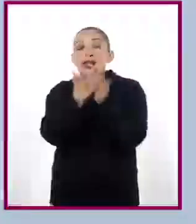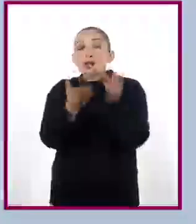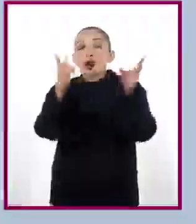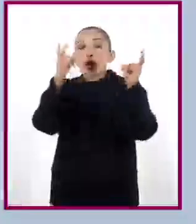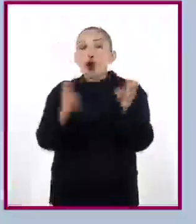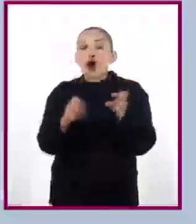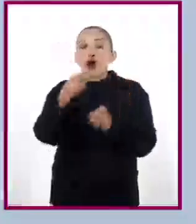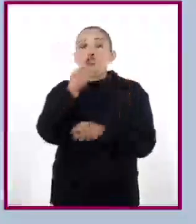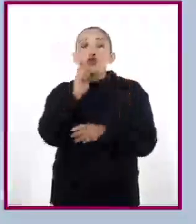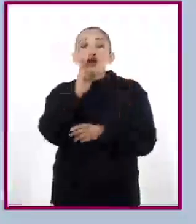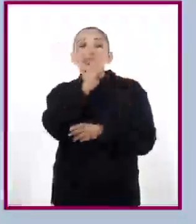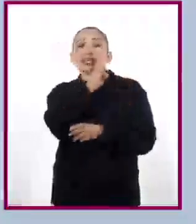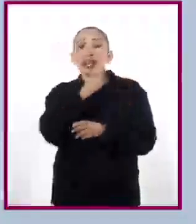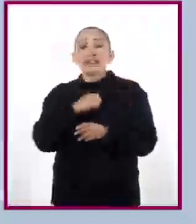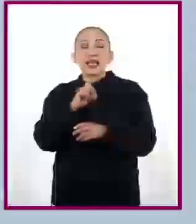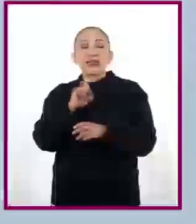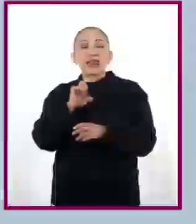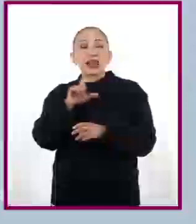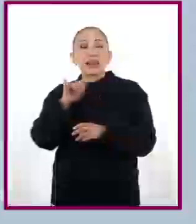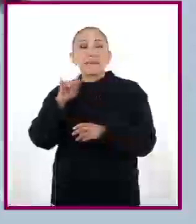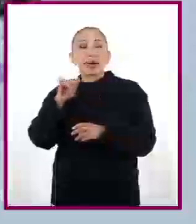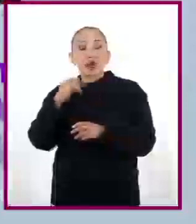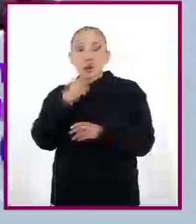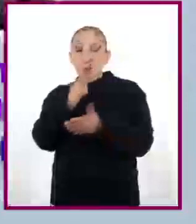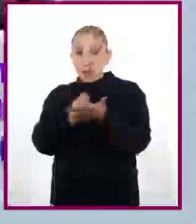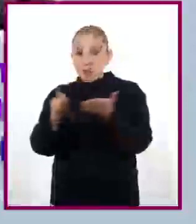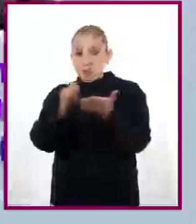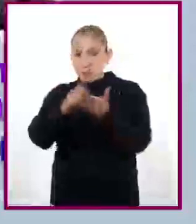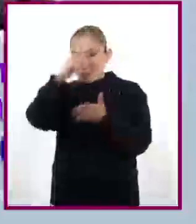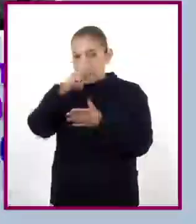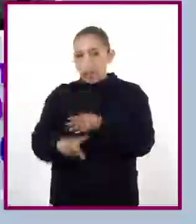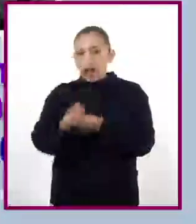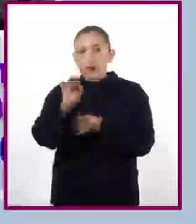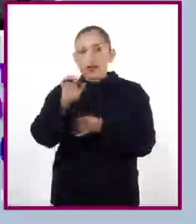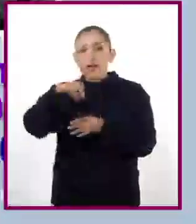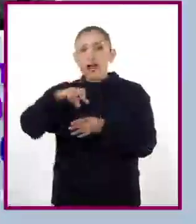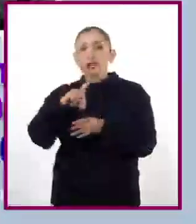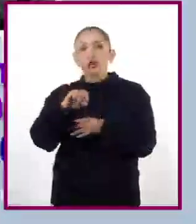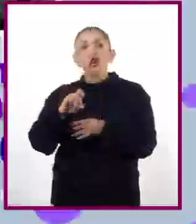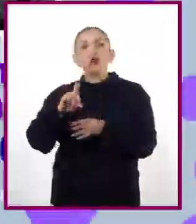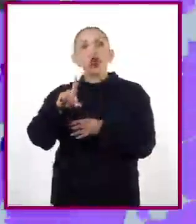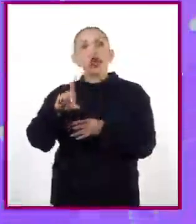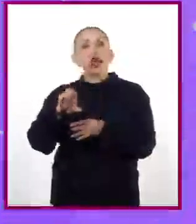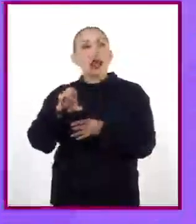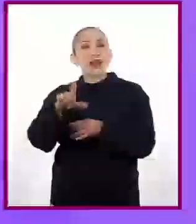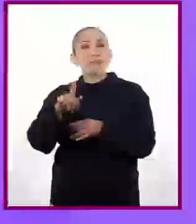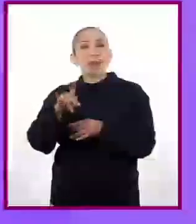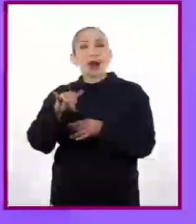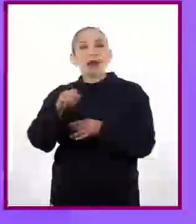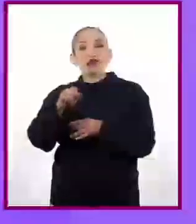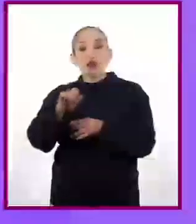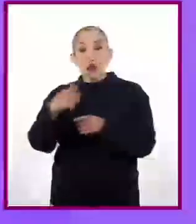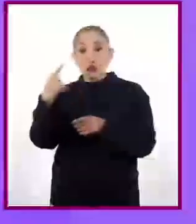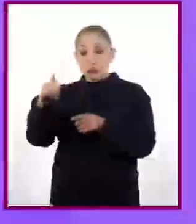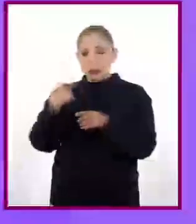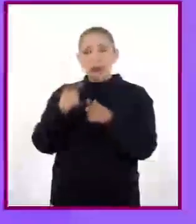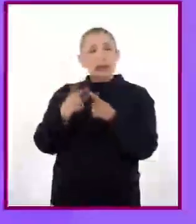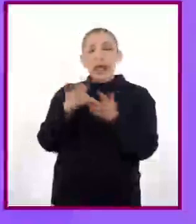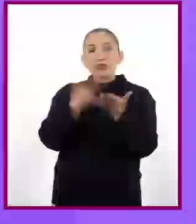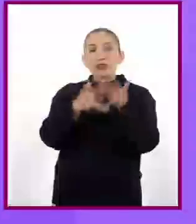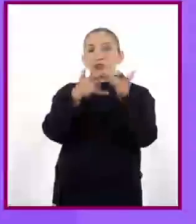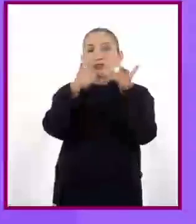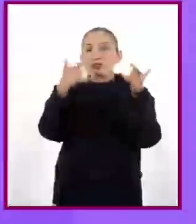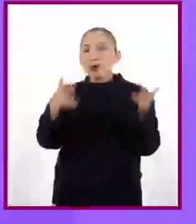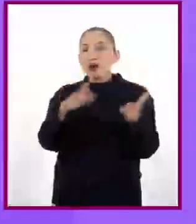novela Noticias del Imperio, del escritor mexicano Fernando del Paso. Los protagonistas